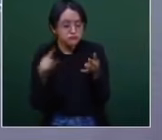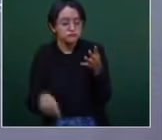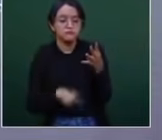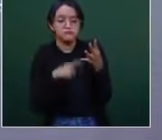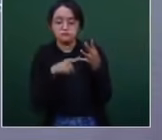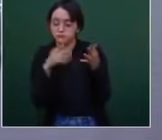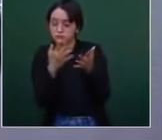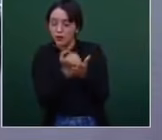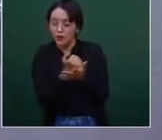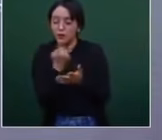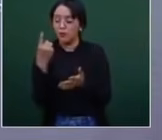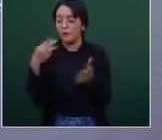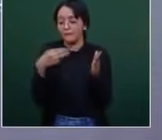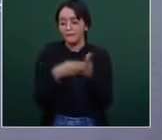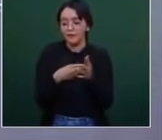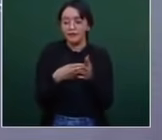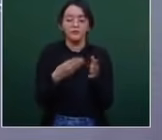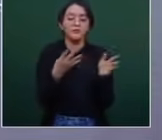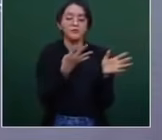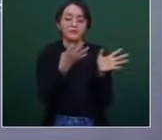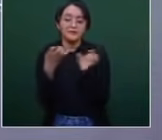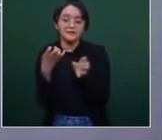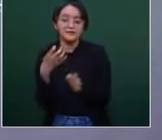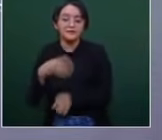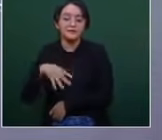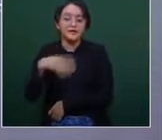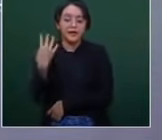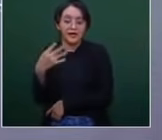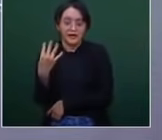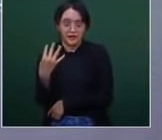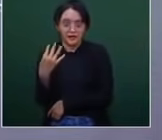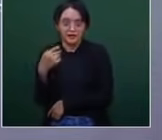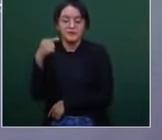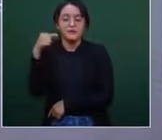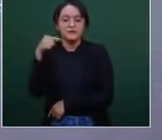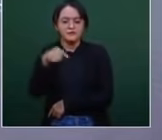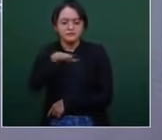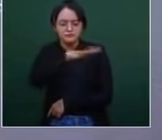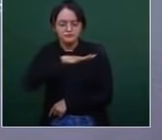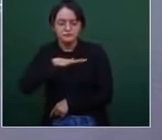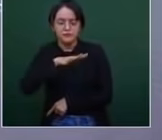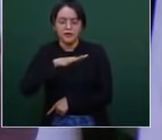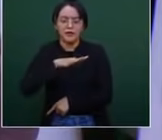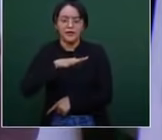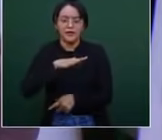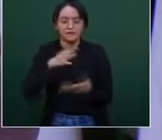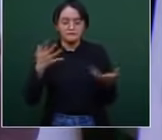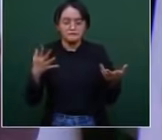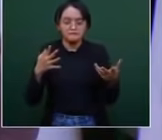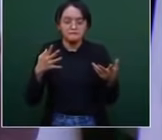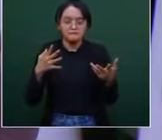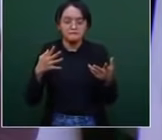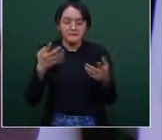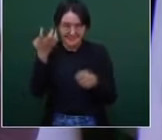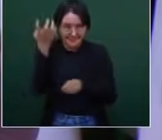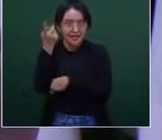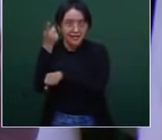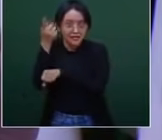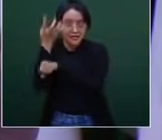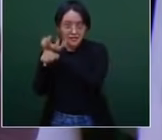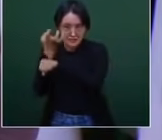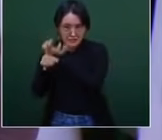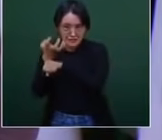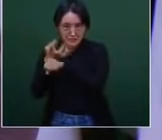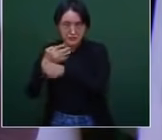en 1914, cuando las tropas de ese mismo país nos invadieron, aquí